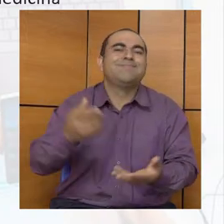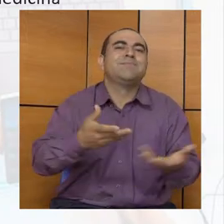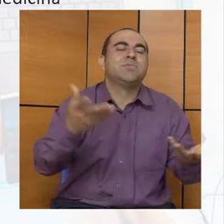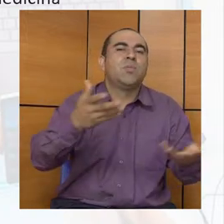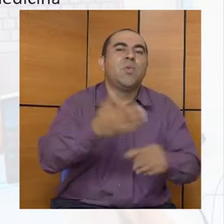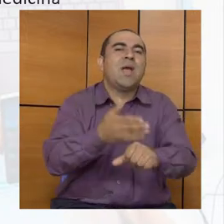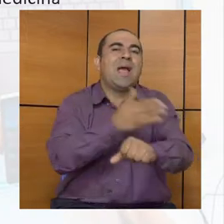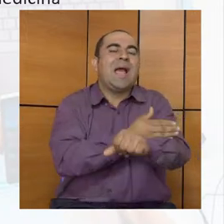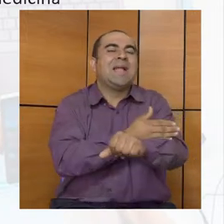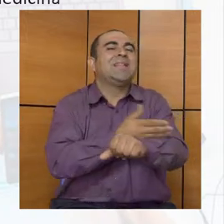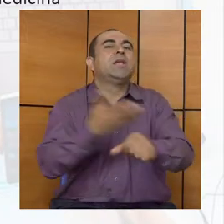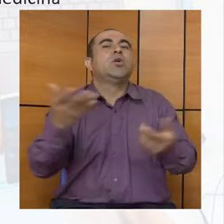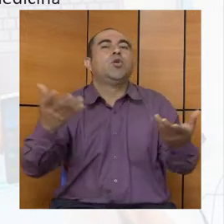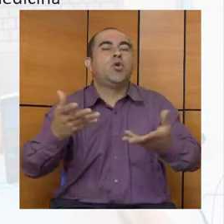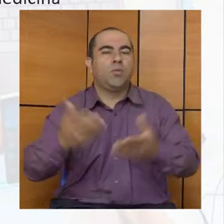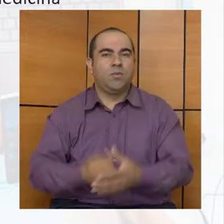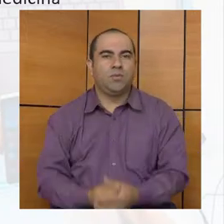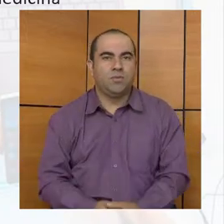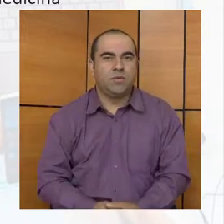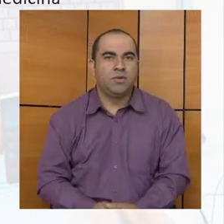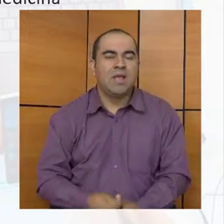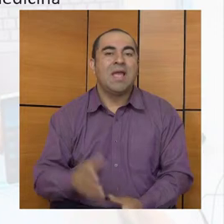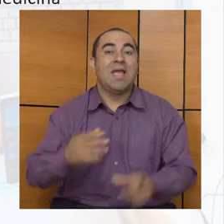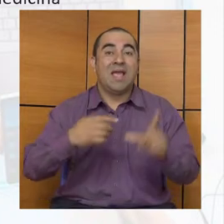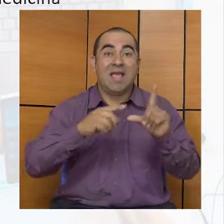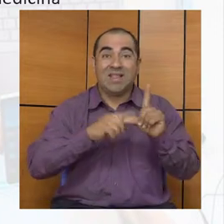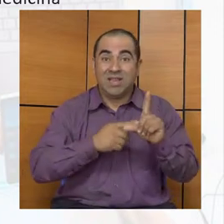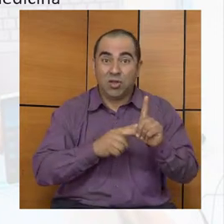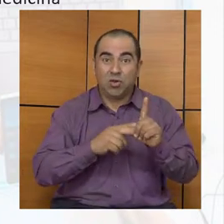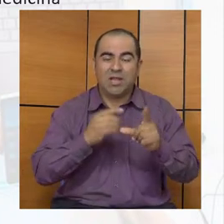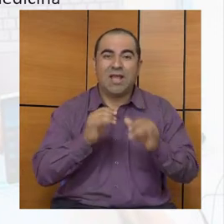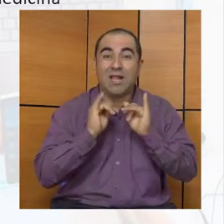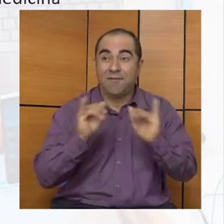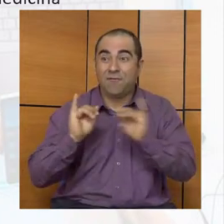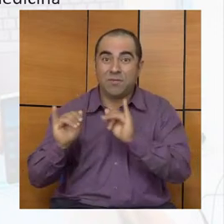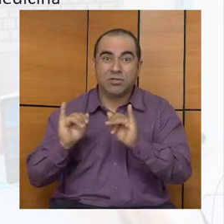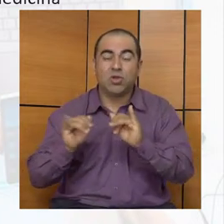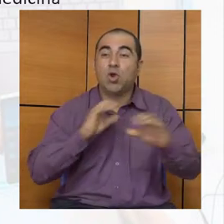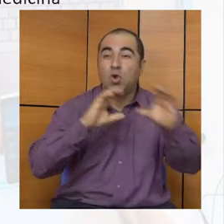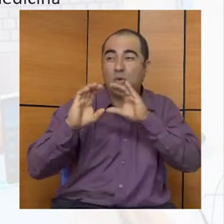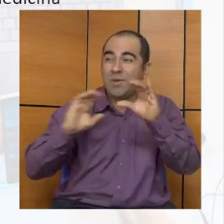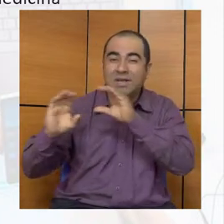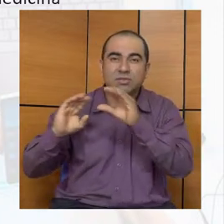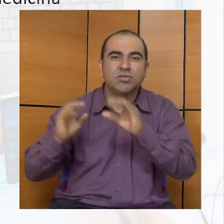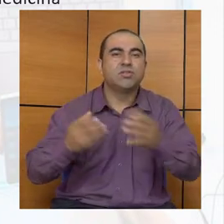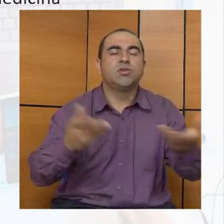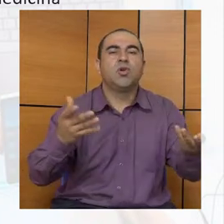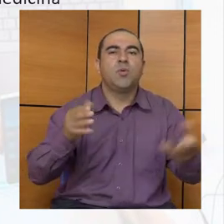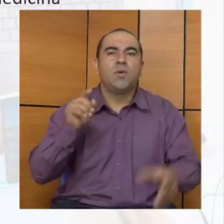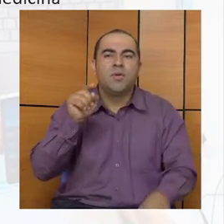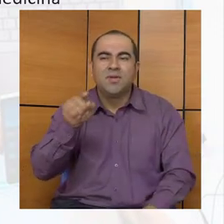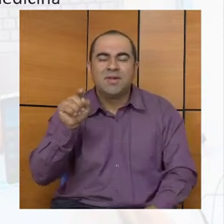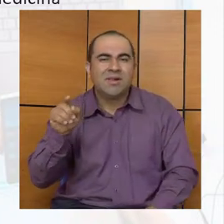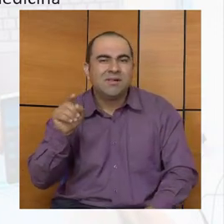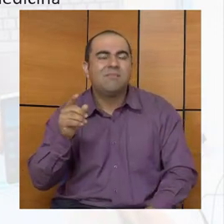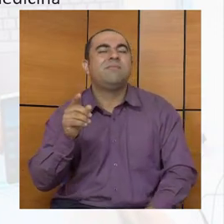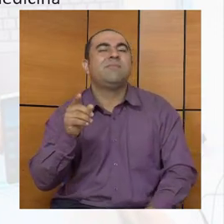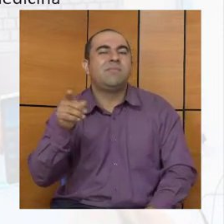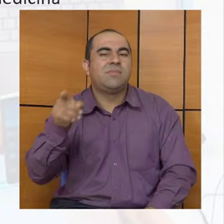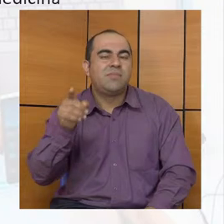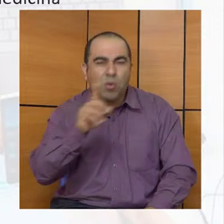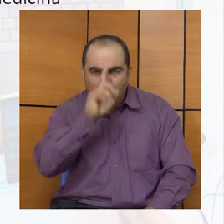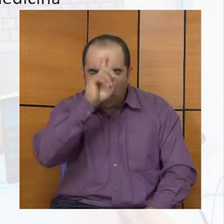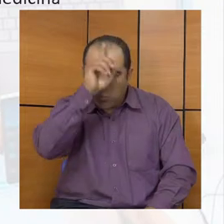ante las tecnologías de la información y las comunicaciones, ¿no? Y esa idea del comportamiento